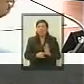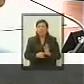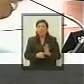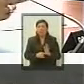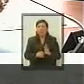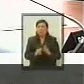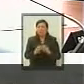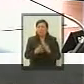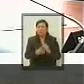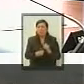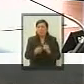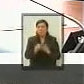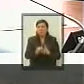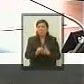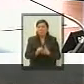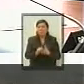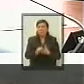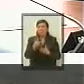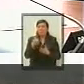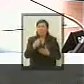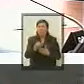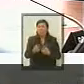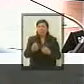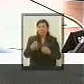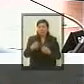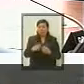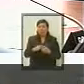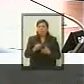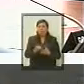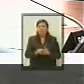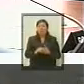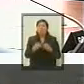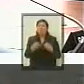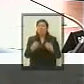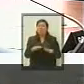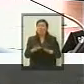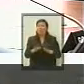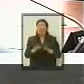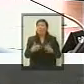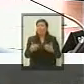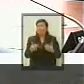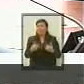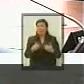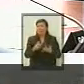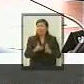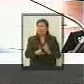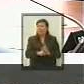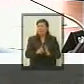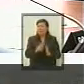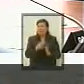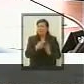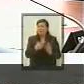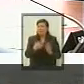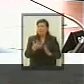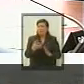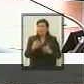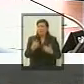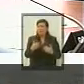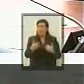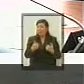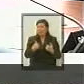humildemente este proyecto de ley para incorporar porque ya esto ya existe la ley 29 285